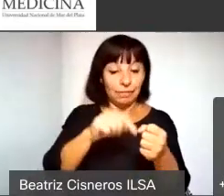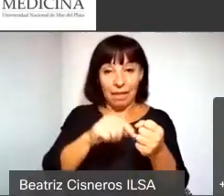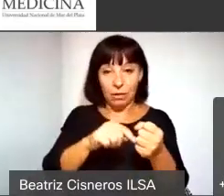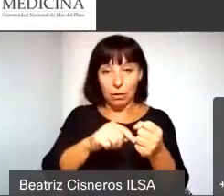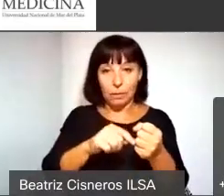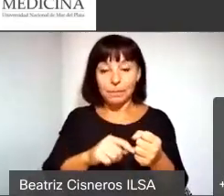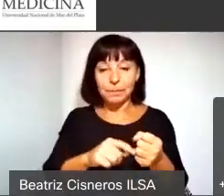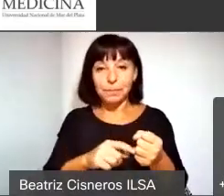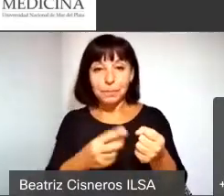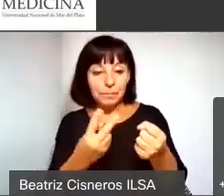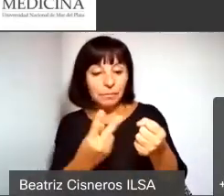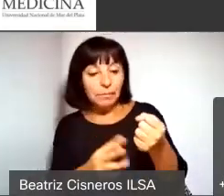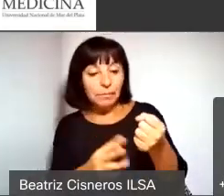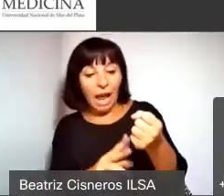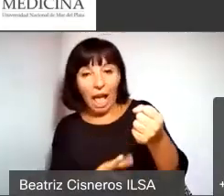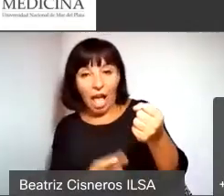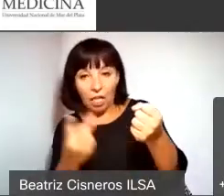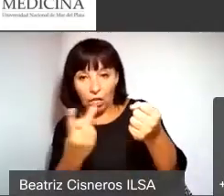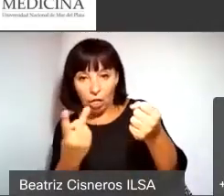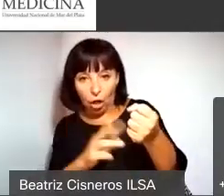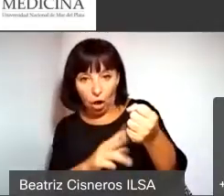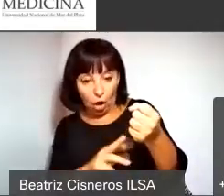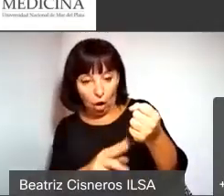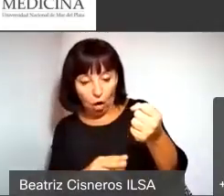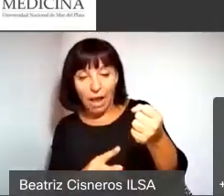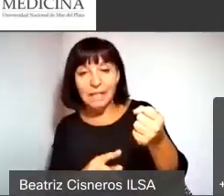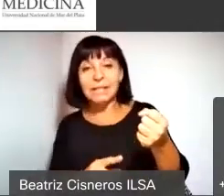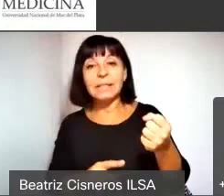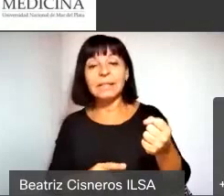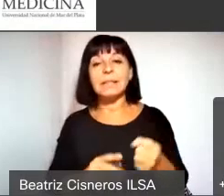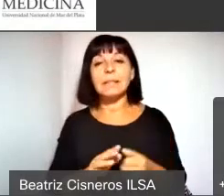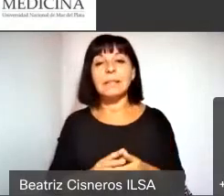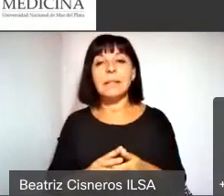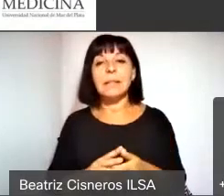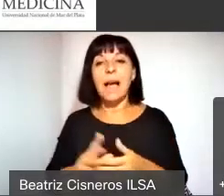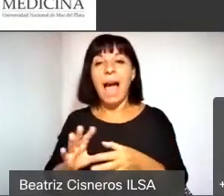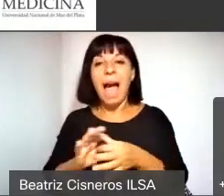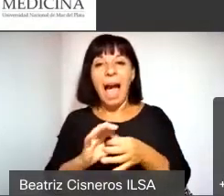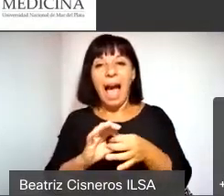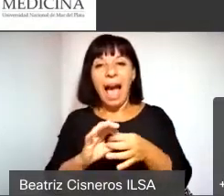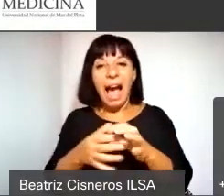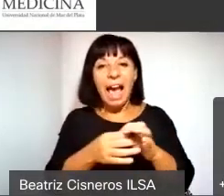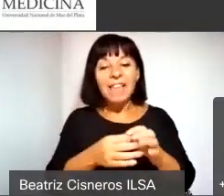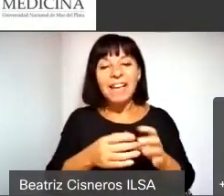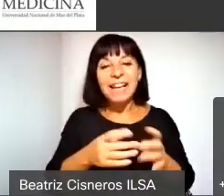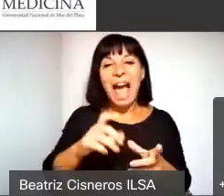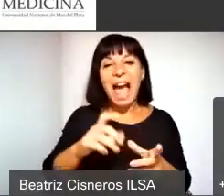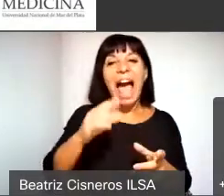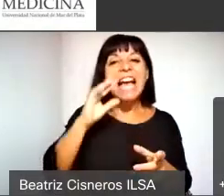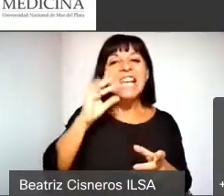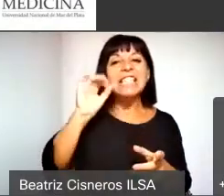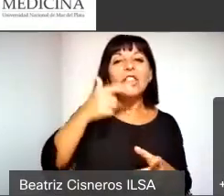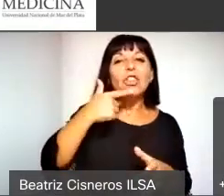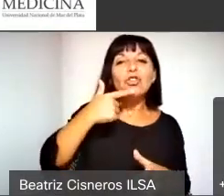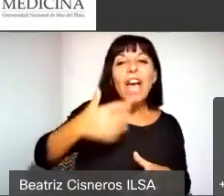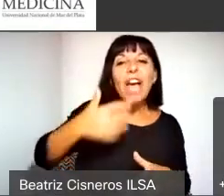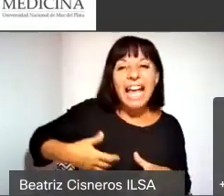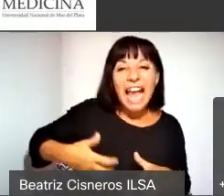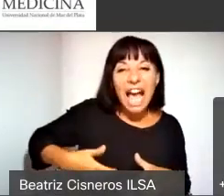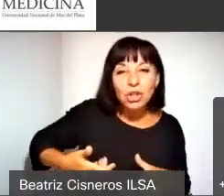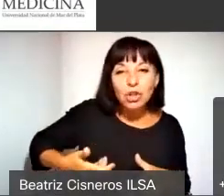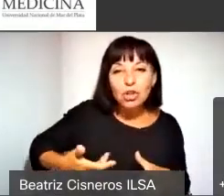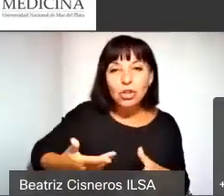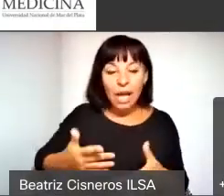dos colas, que son las cadenas largas de ácidos grasos, apuntan hacia el interior de la